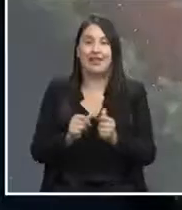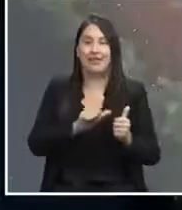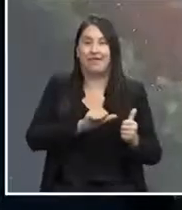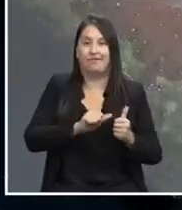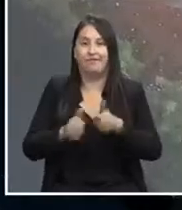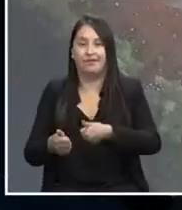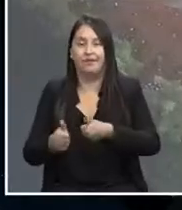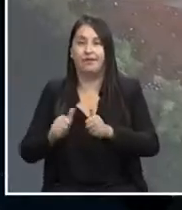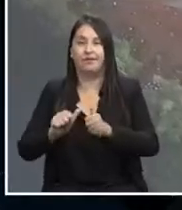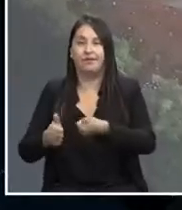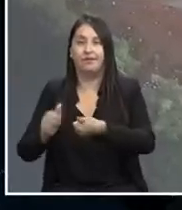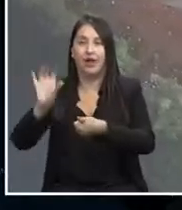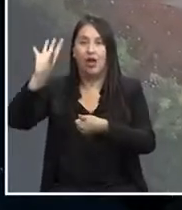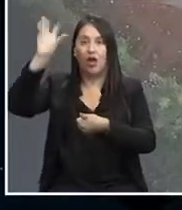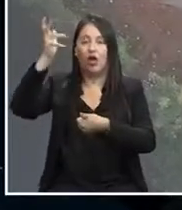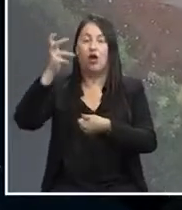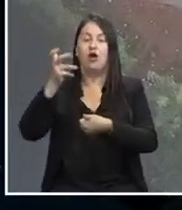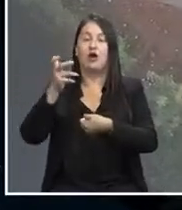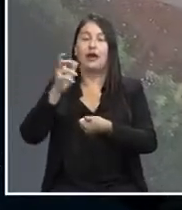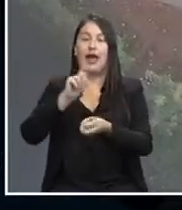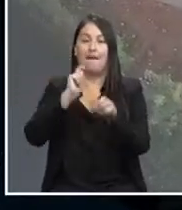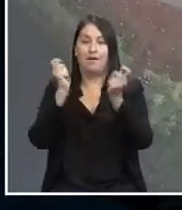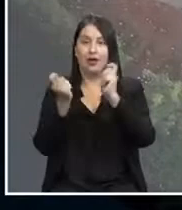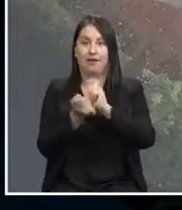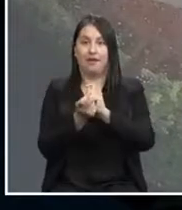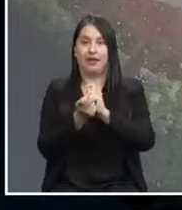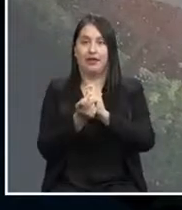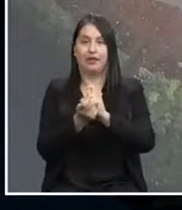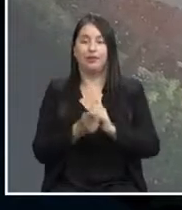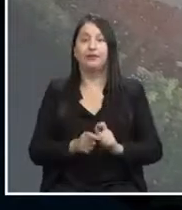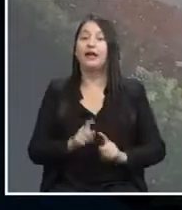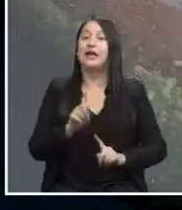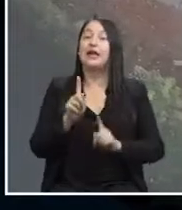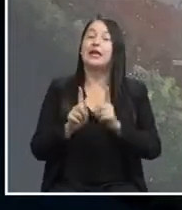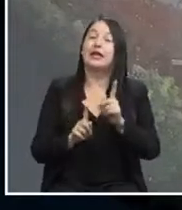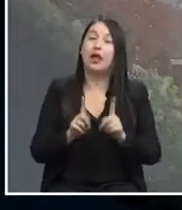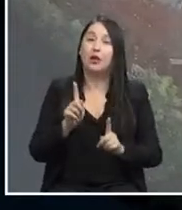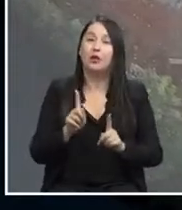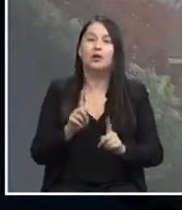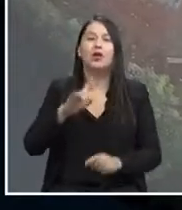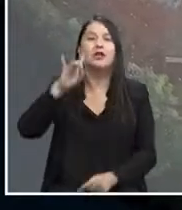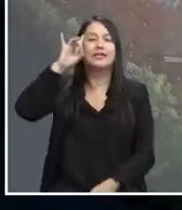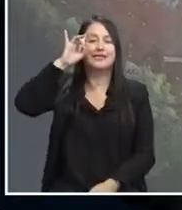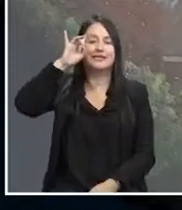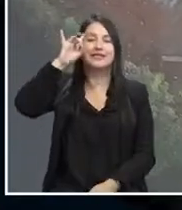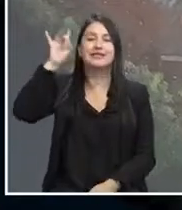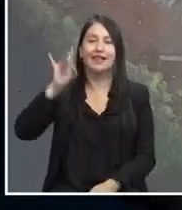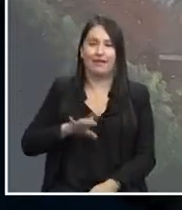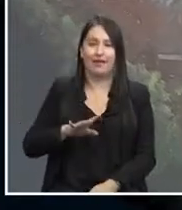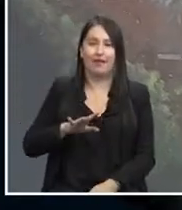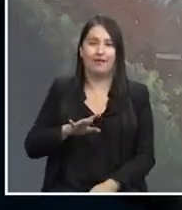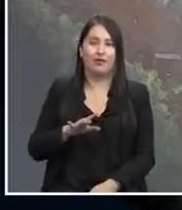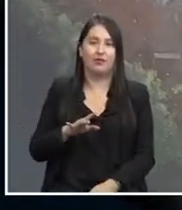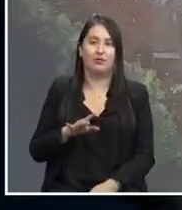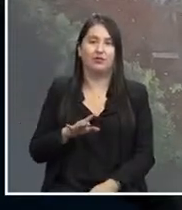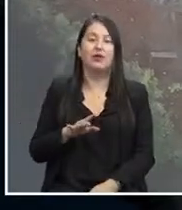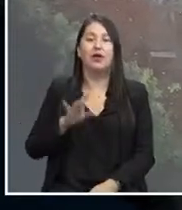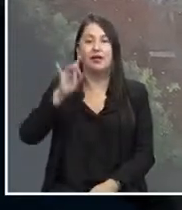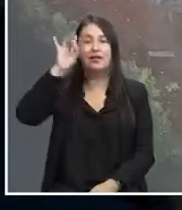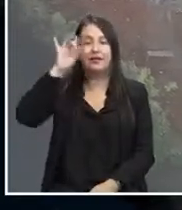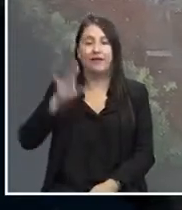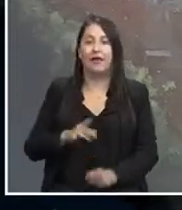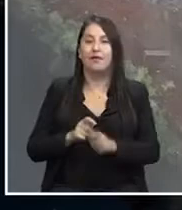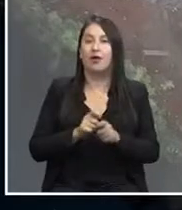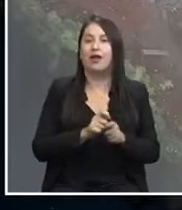economistas llaman impuestos pigouvianos y que de alguna forma sabemos que se van a distribuir como